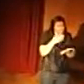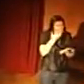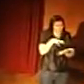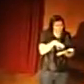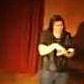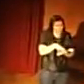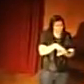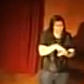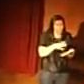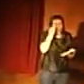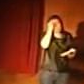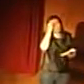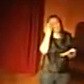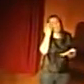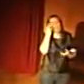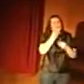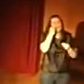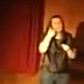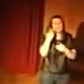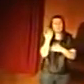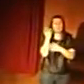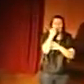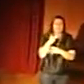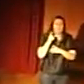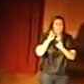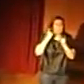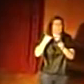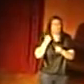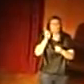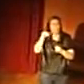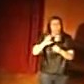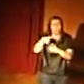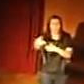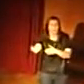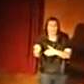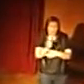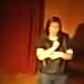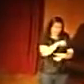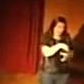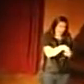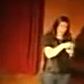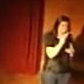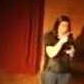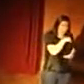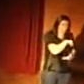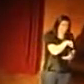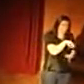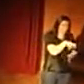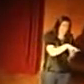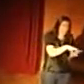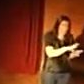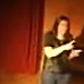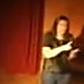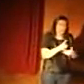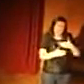por sentado que el paisaje siempre se pinta de natural bien Esto es hoy así pero no siempre ha sido así y hasta muy avanzado el siglo